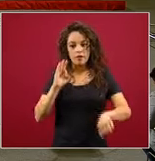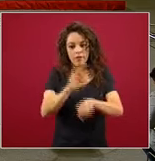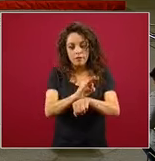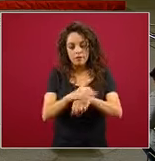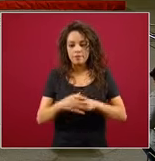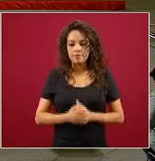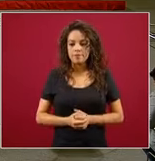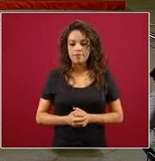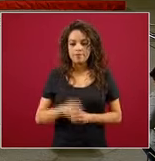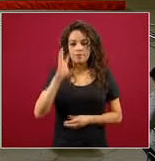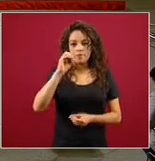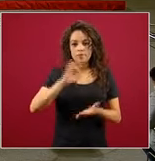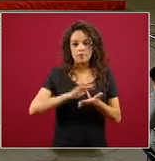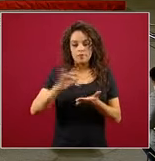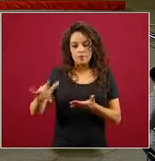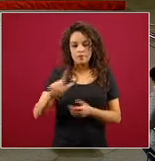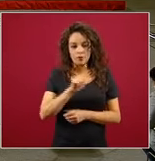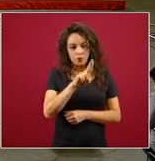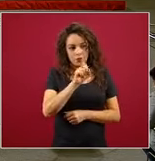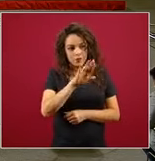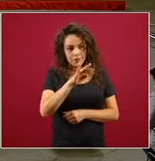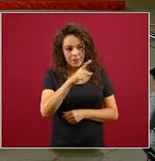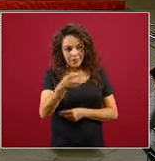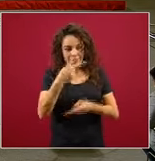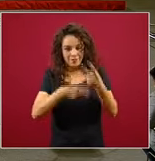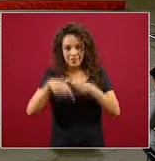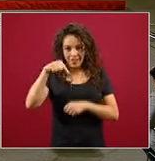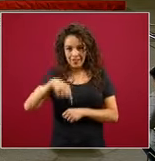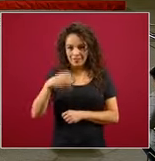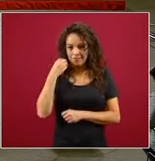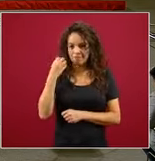Luis Miguel, por estar aquí con nosotros. Muchísimas gracias, Rui.